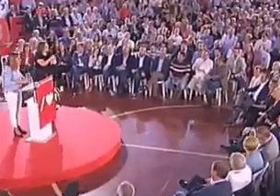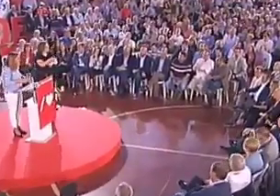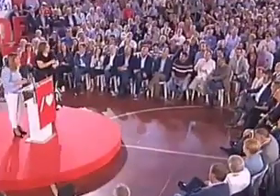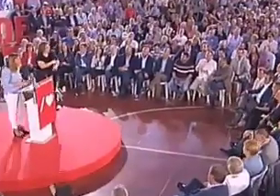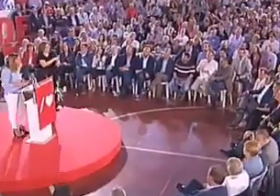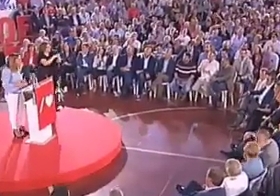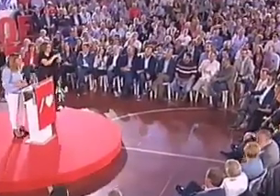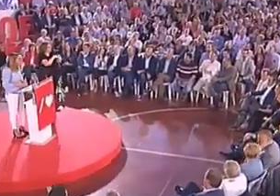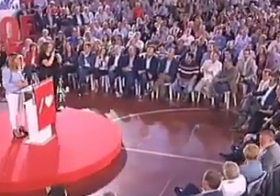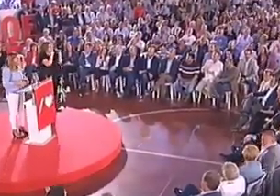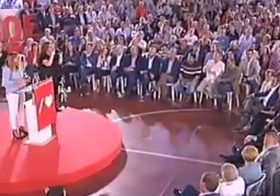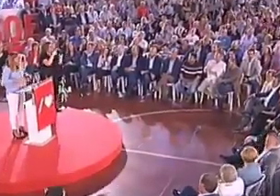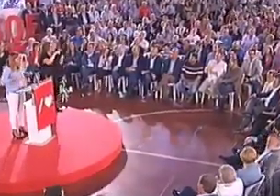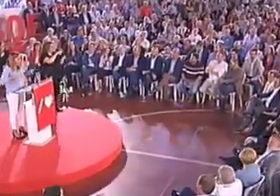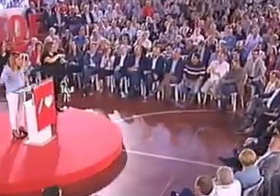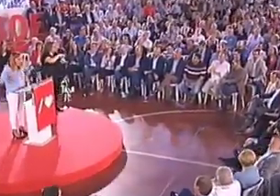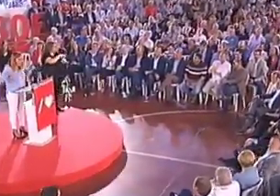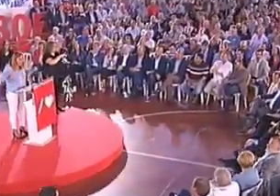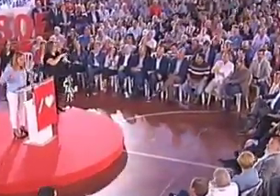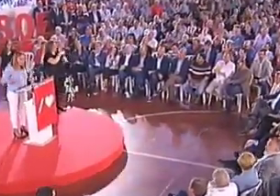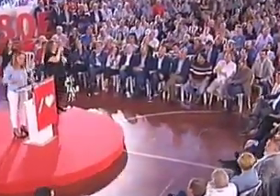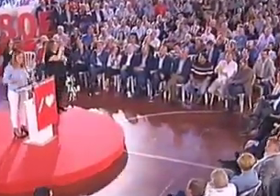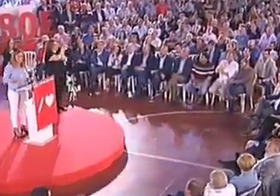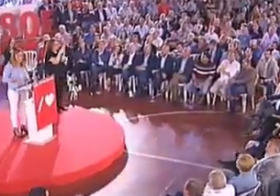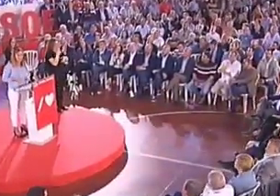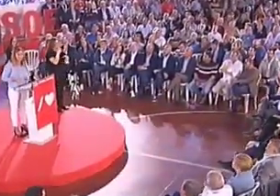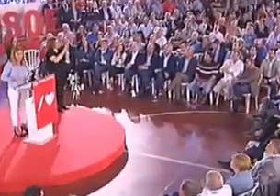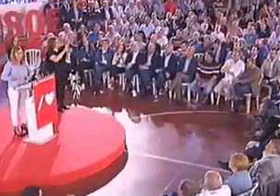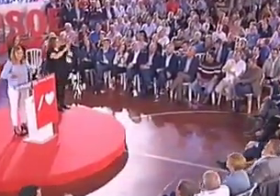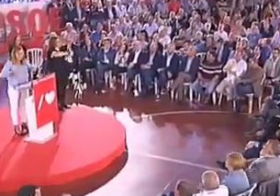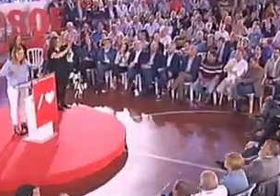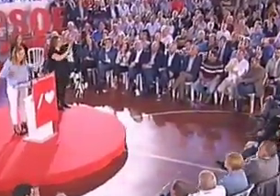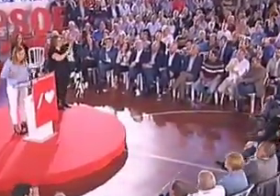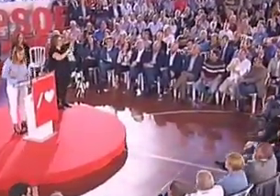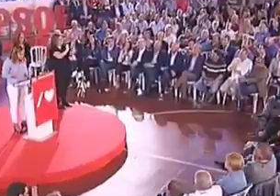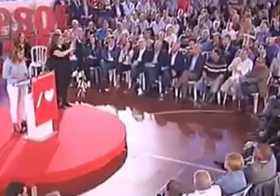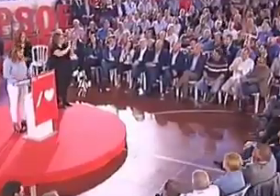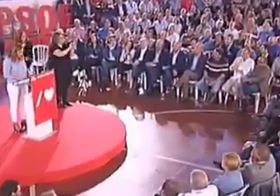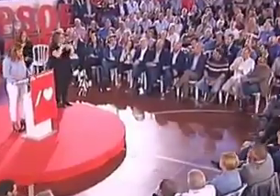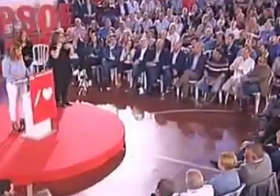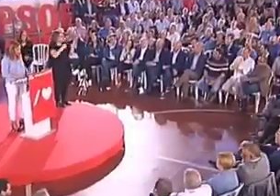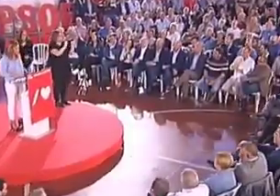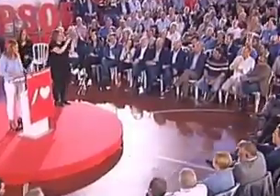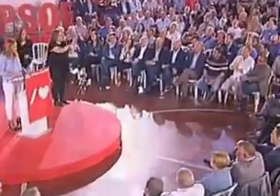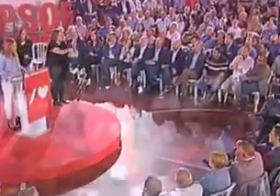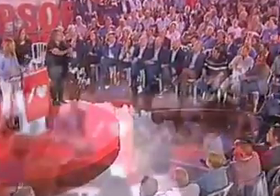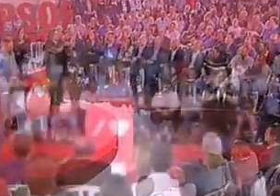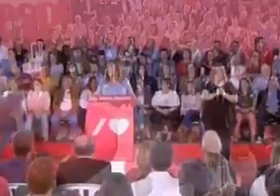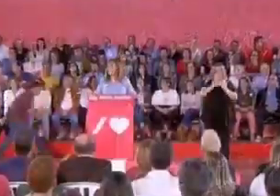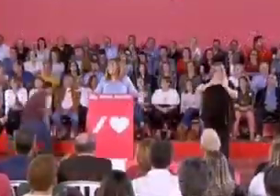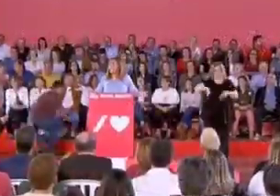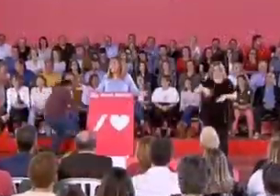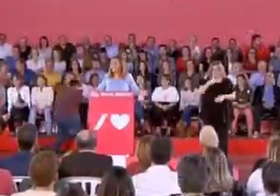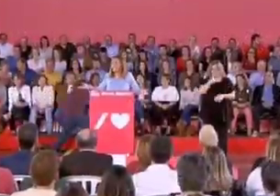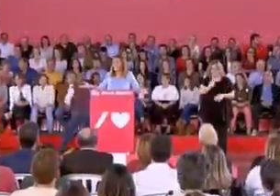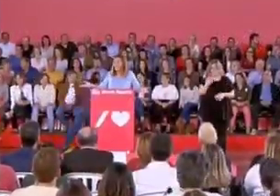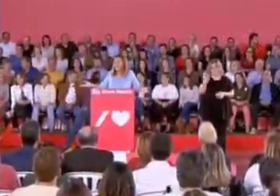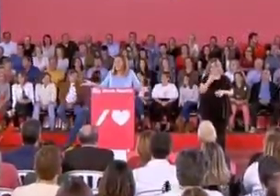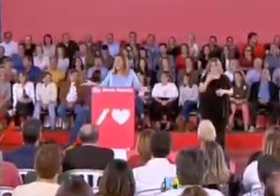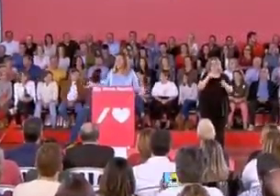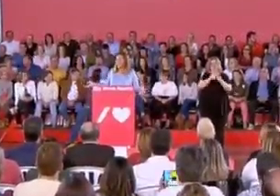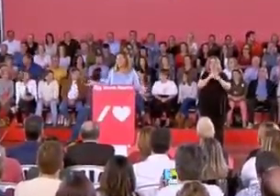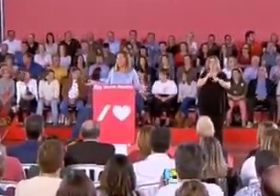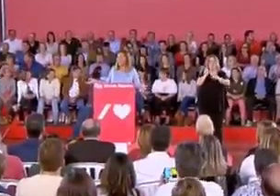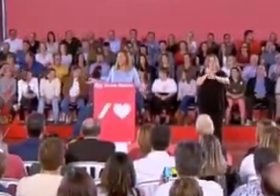la sanidad en el medio rural, para dejar a nuestros mayores sin asistencia sanitaria, para dejar a nuestros niños sin pediatra. Es la